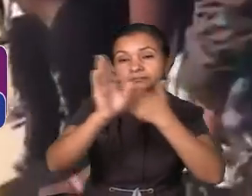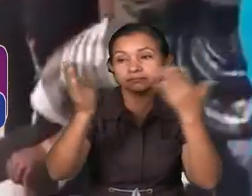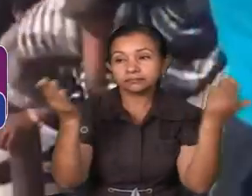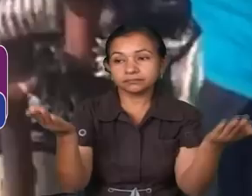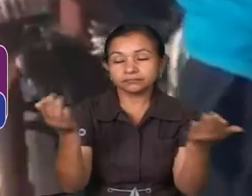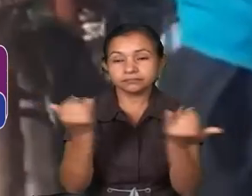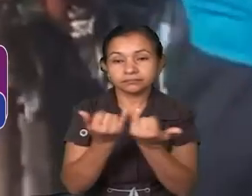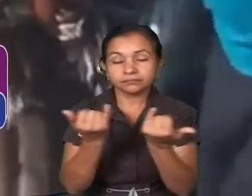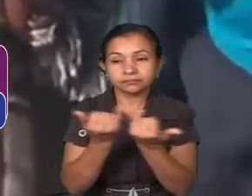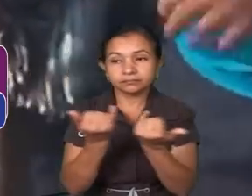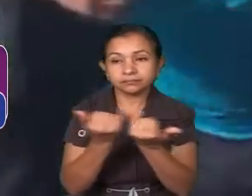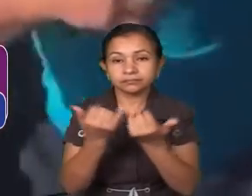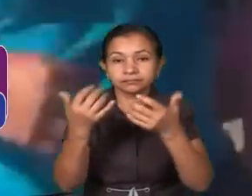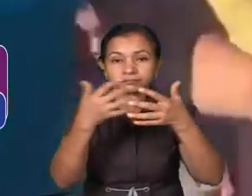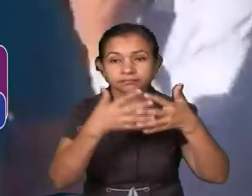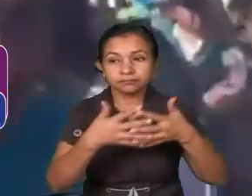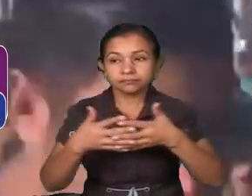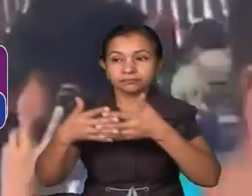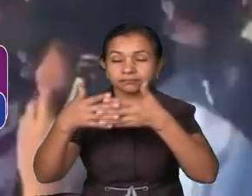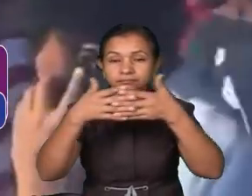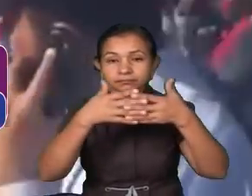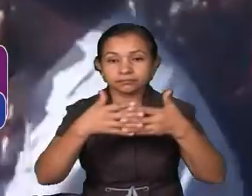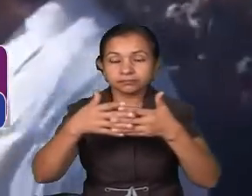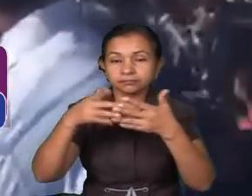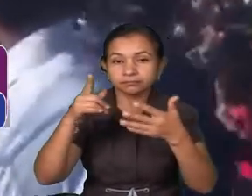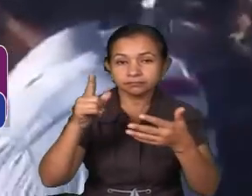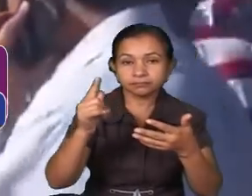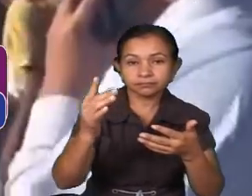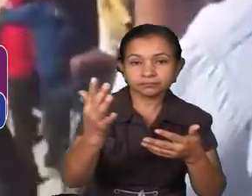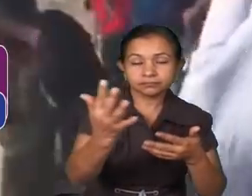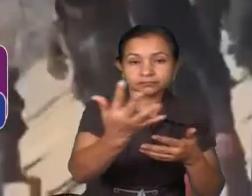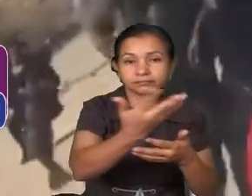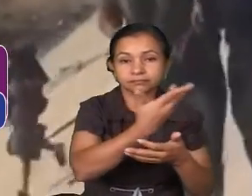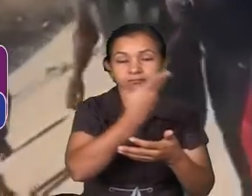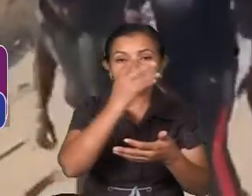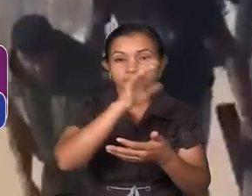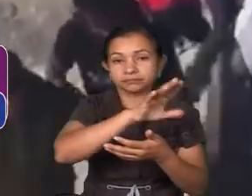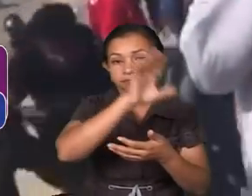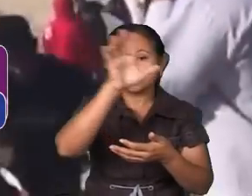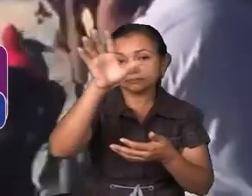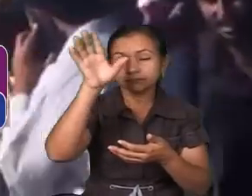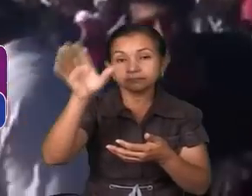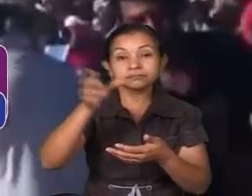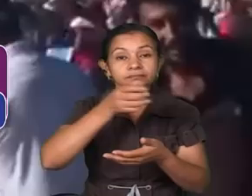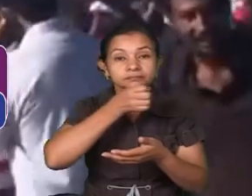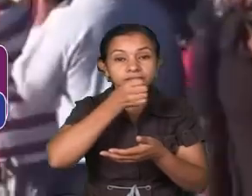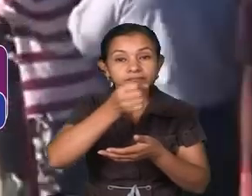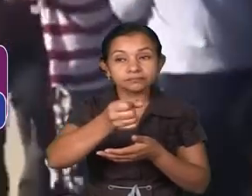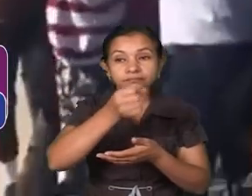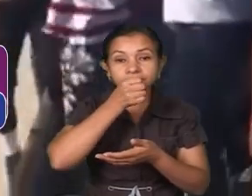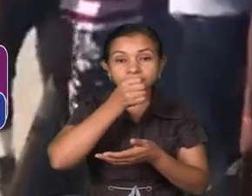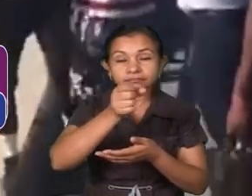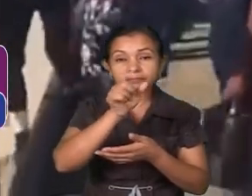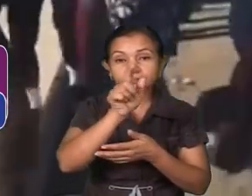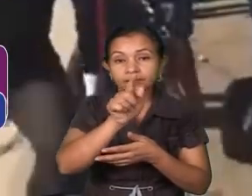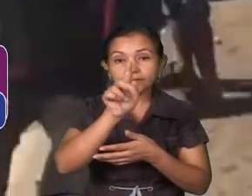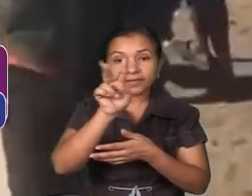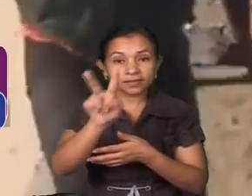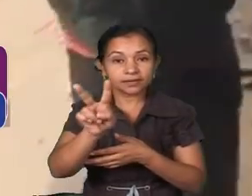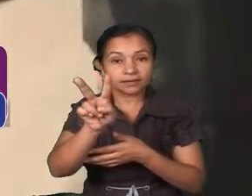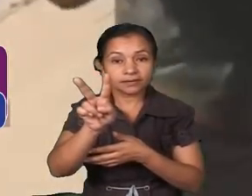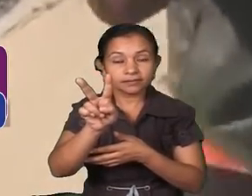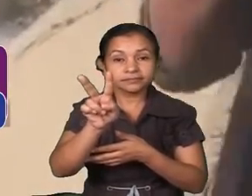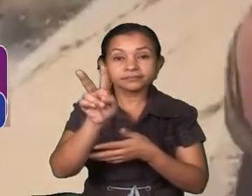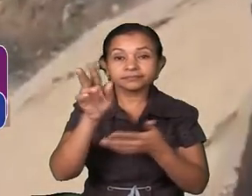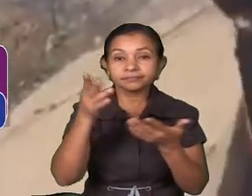precisamente a suelo americano de manera legal. Cumplieron todos los requisitos, el Departamento de Estado y los periodistas que dieron cobertura, medios independientes para ser